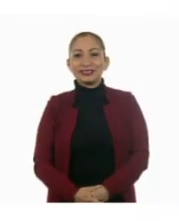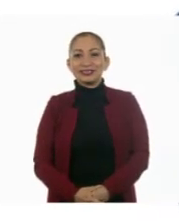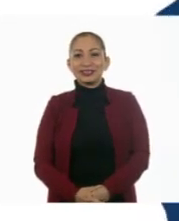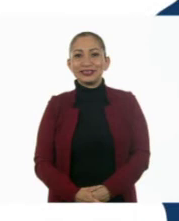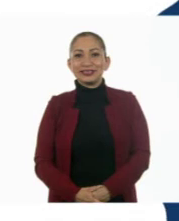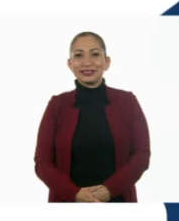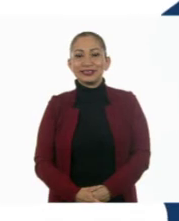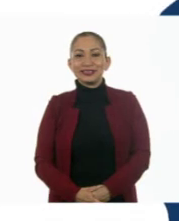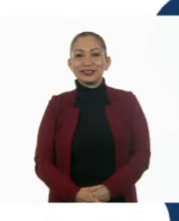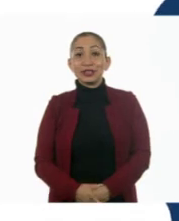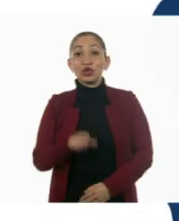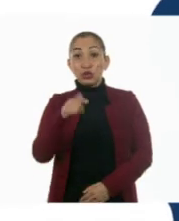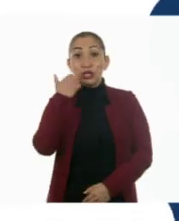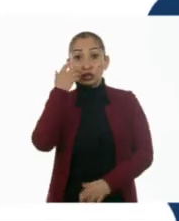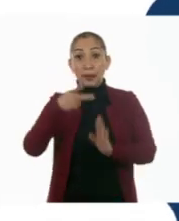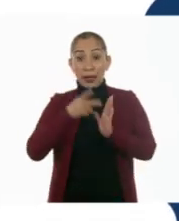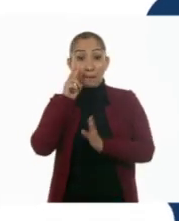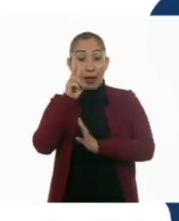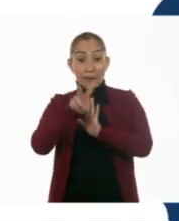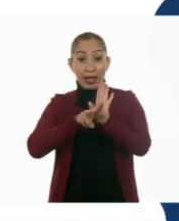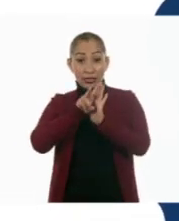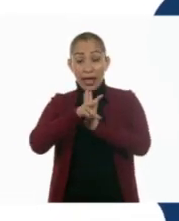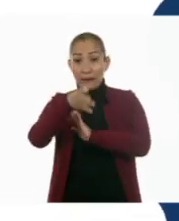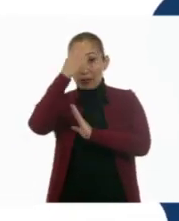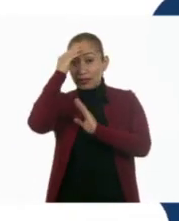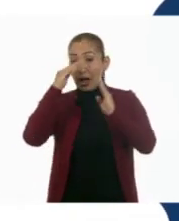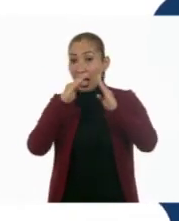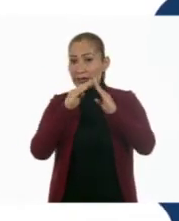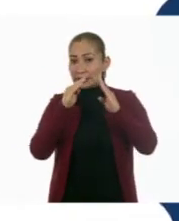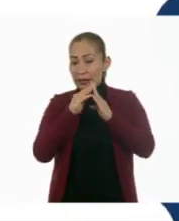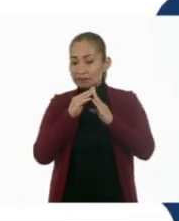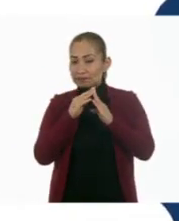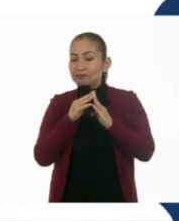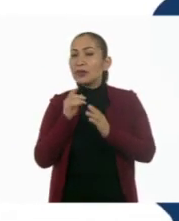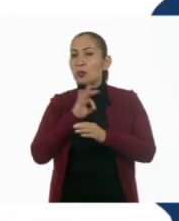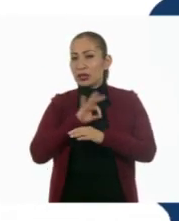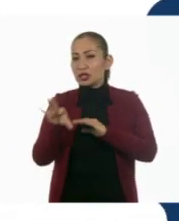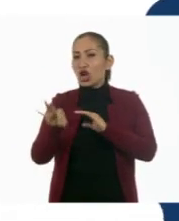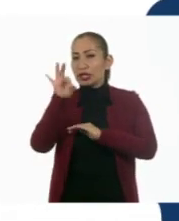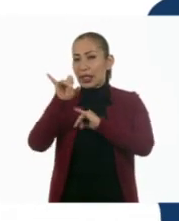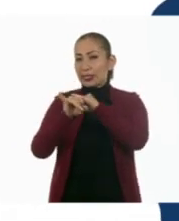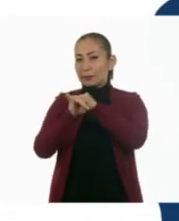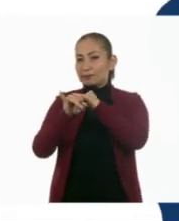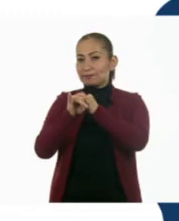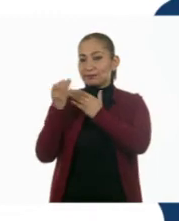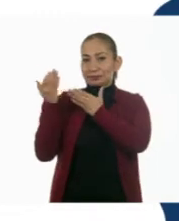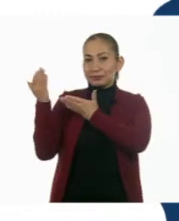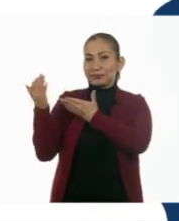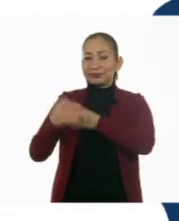conalitec.cep.gov.mx. Si quieres volver a ver los programas de Aprende en Casa, los puedes encontrar